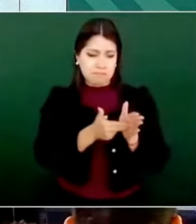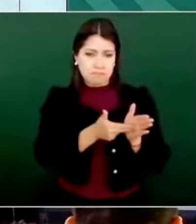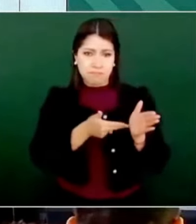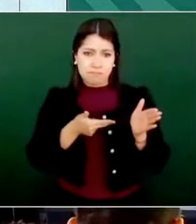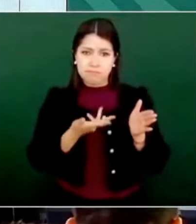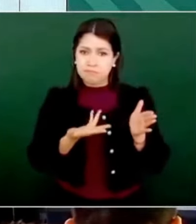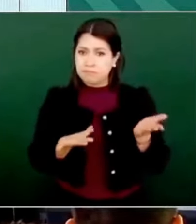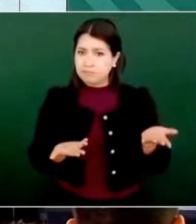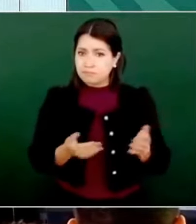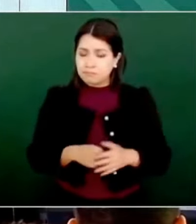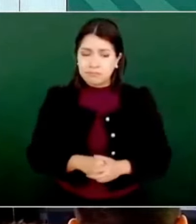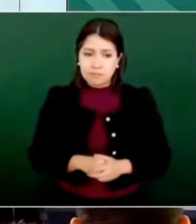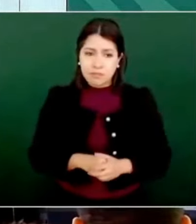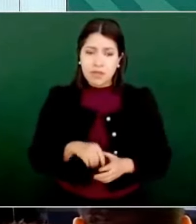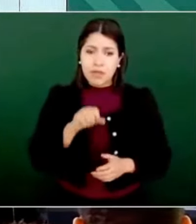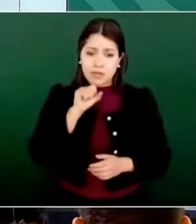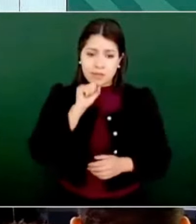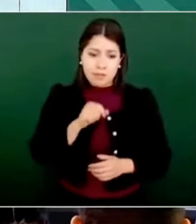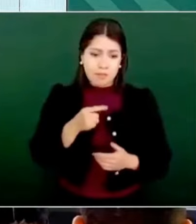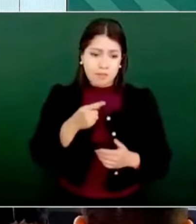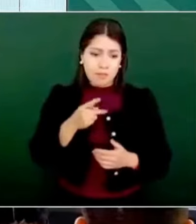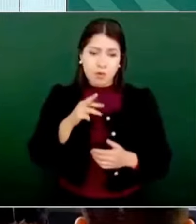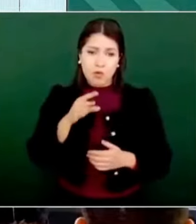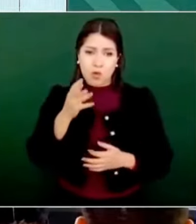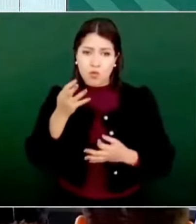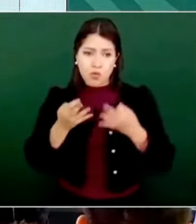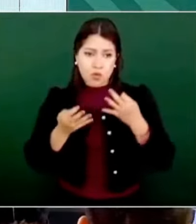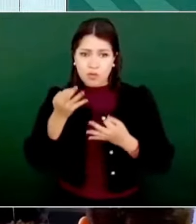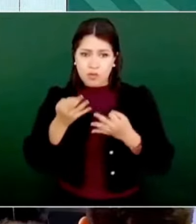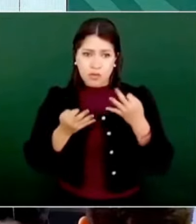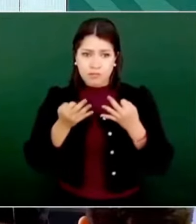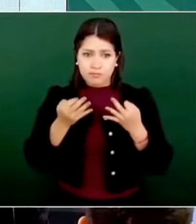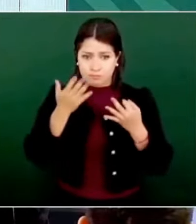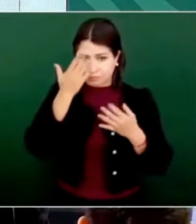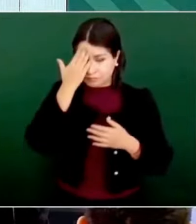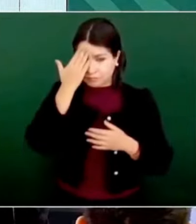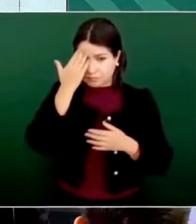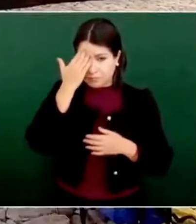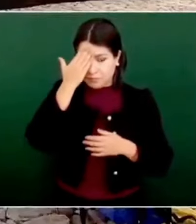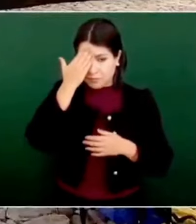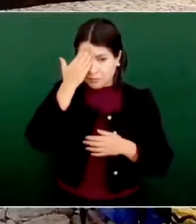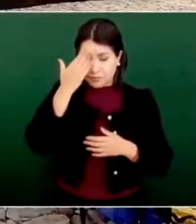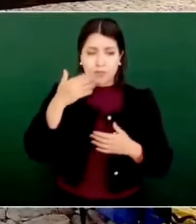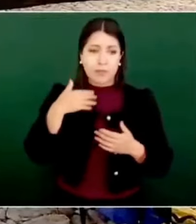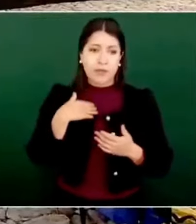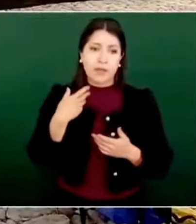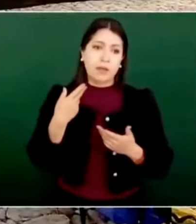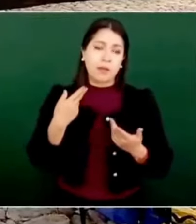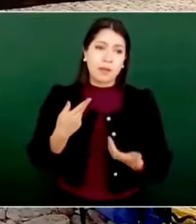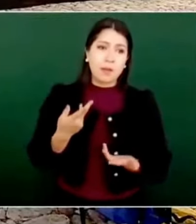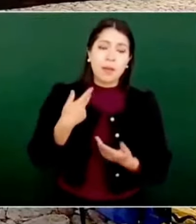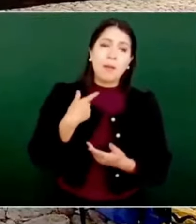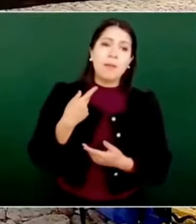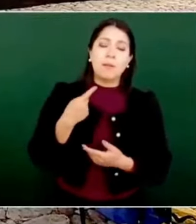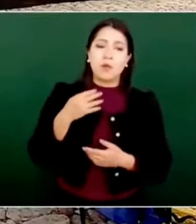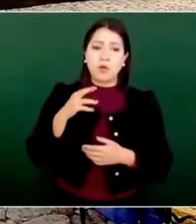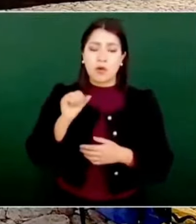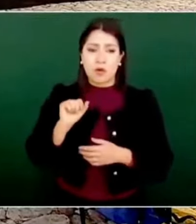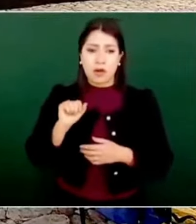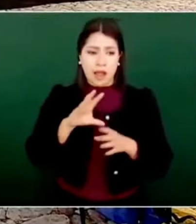oa la procuradora jurídica en ese entonces de la procur general de la república